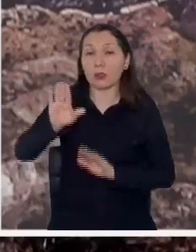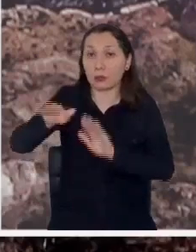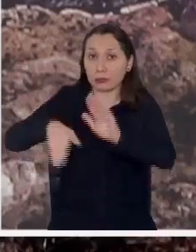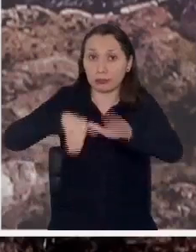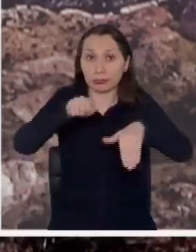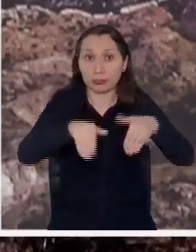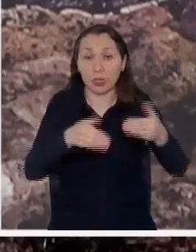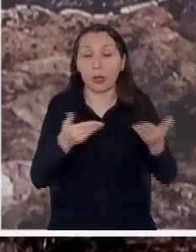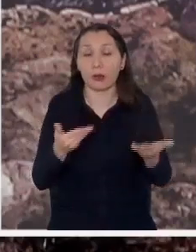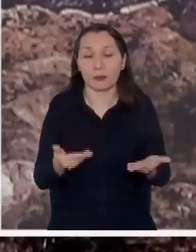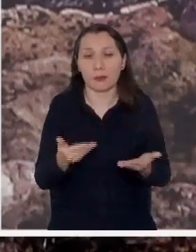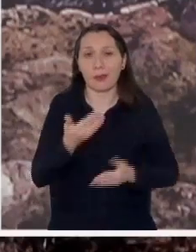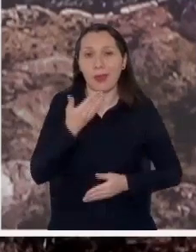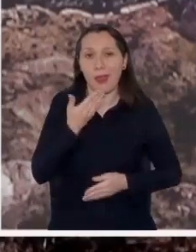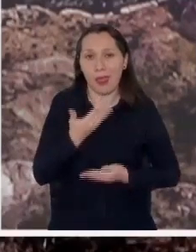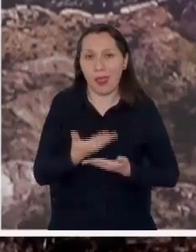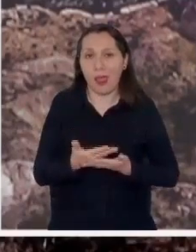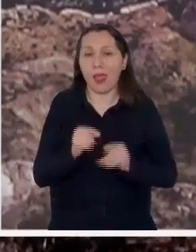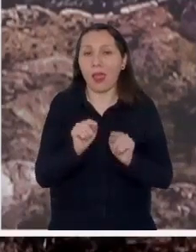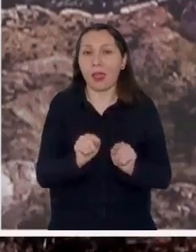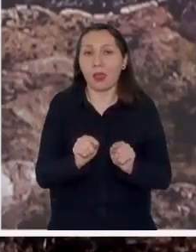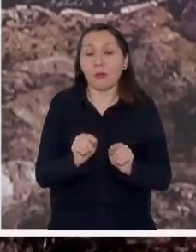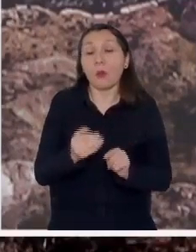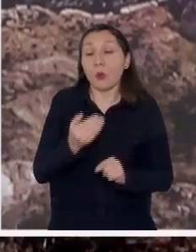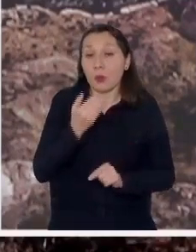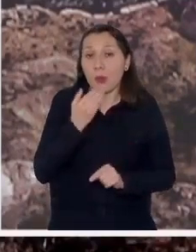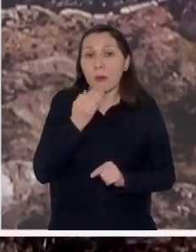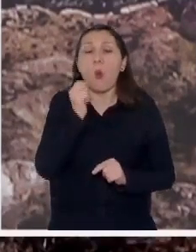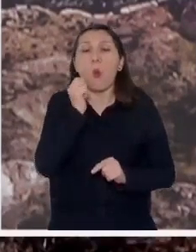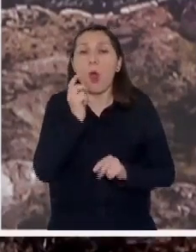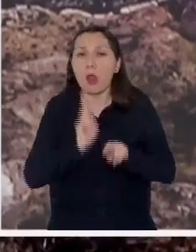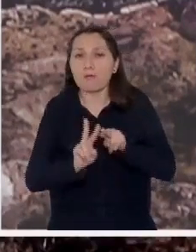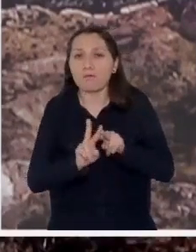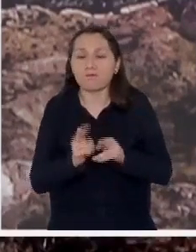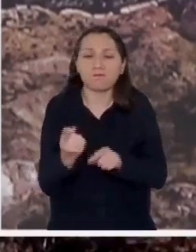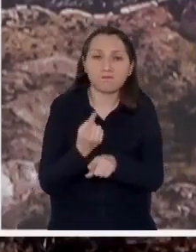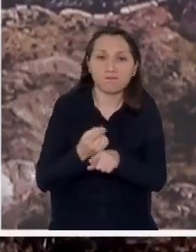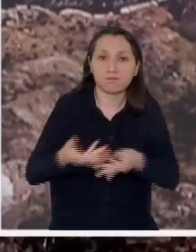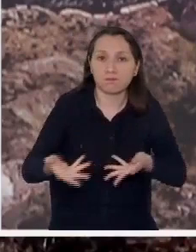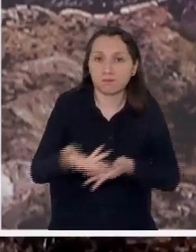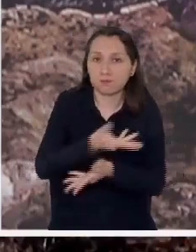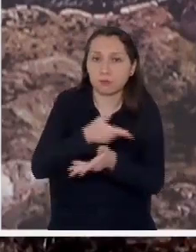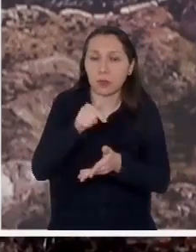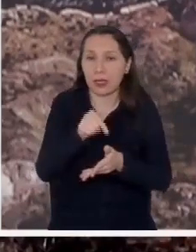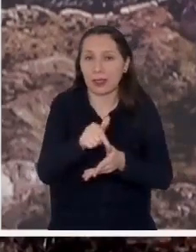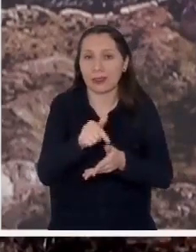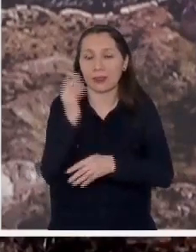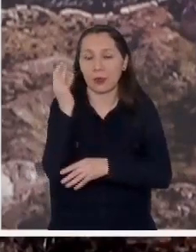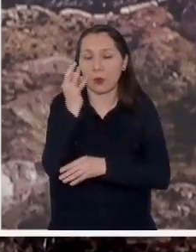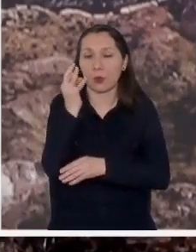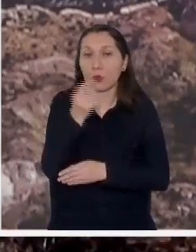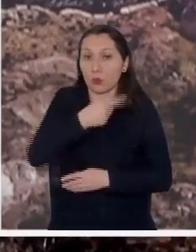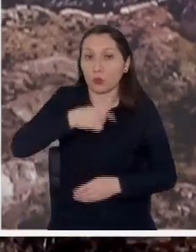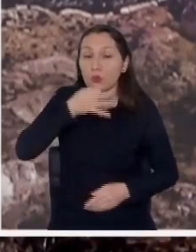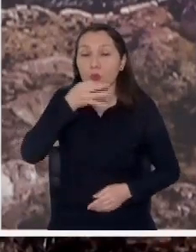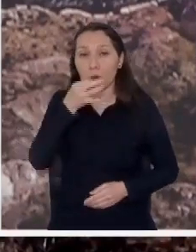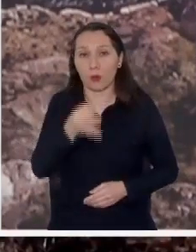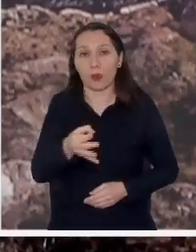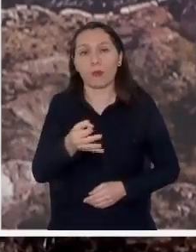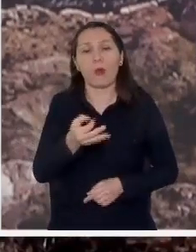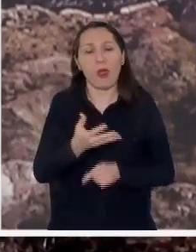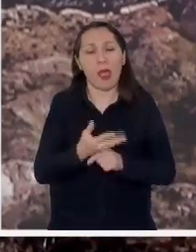convocatoria que vaya a tener sino por el desarrollo que pueda tener nosotros como lo hemos dicho